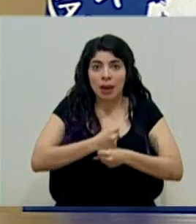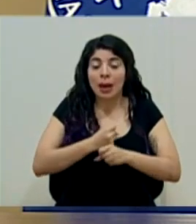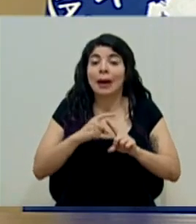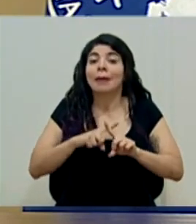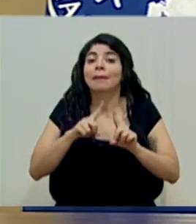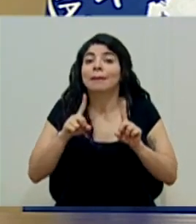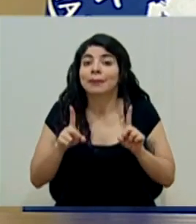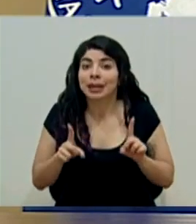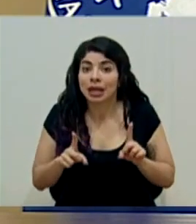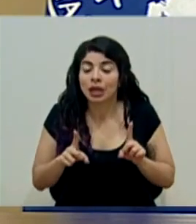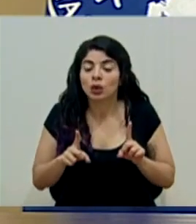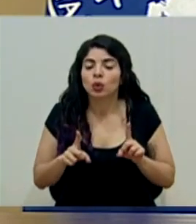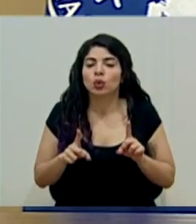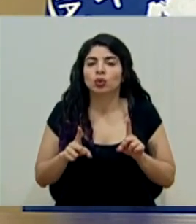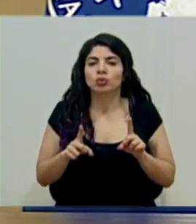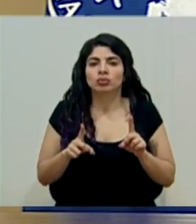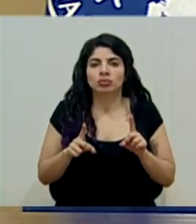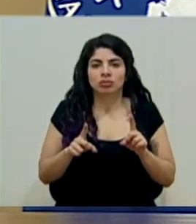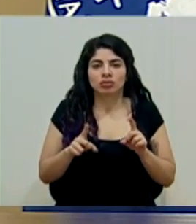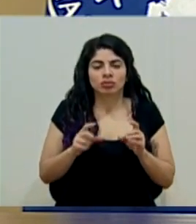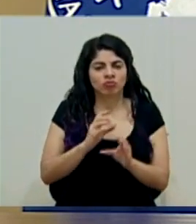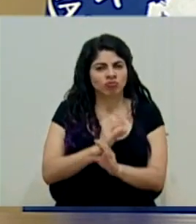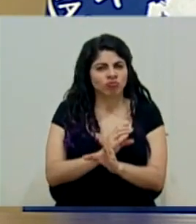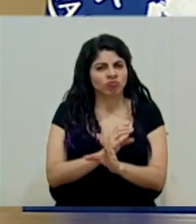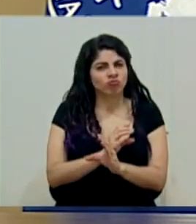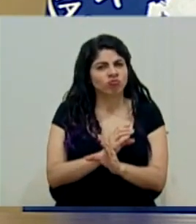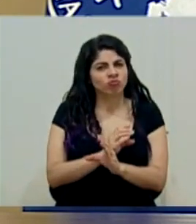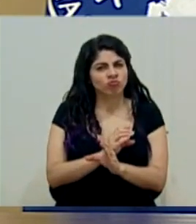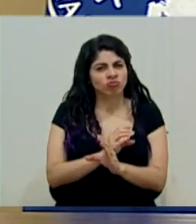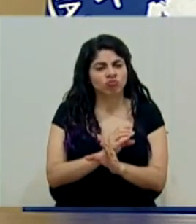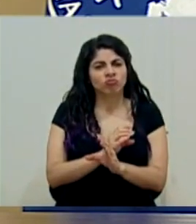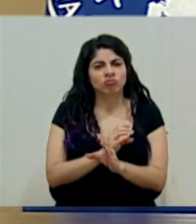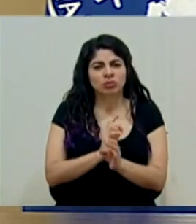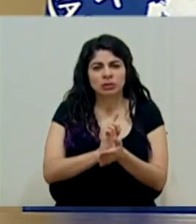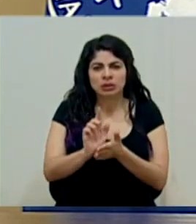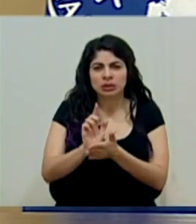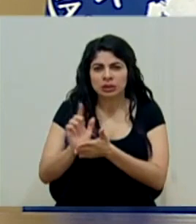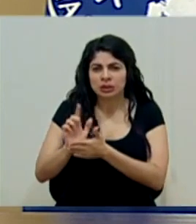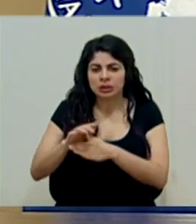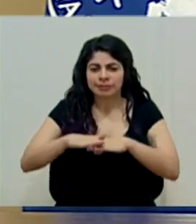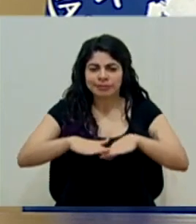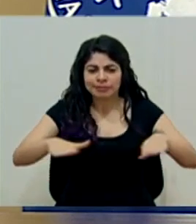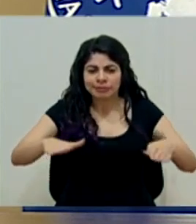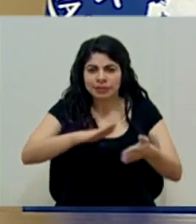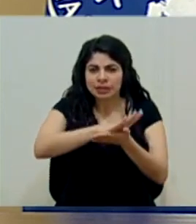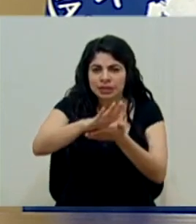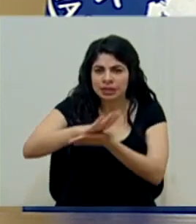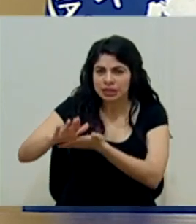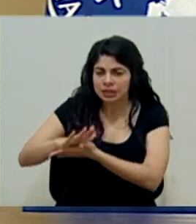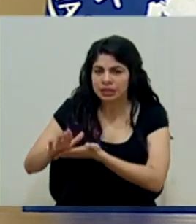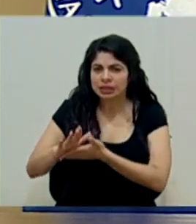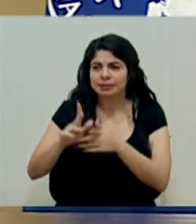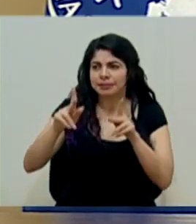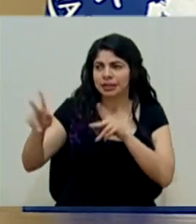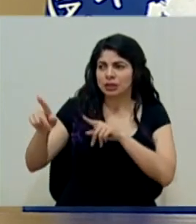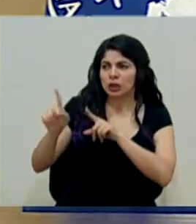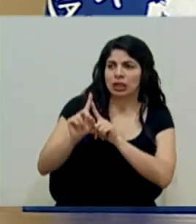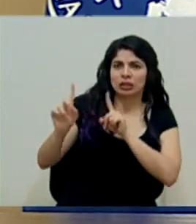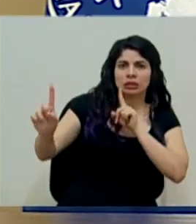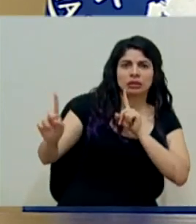pero tener todos los cuidados en materia de limpiar superficies, en mantener